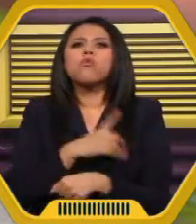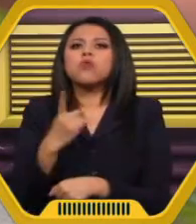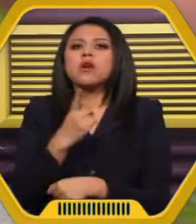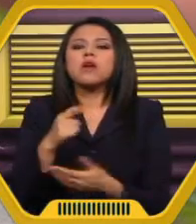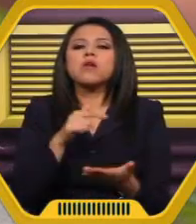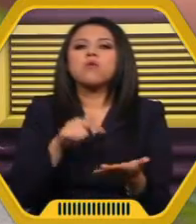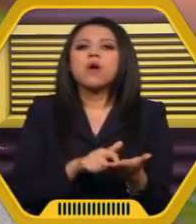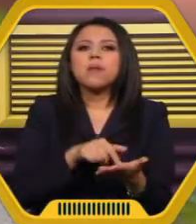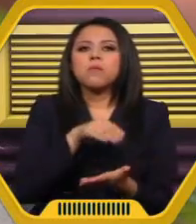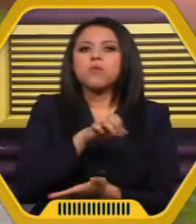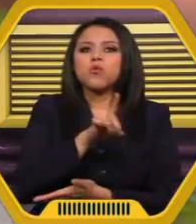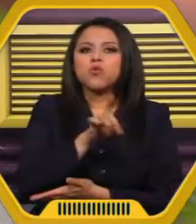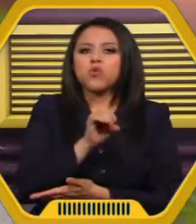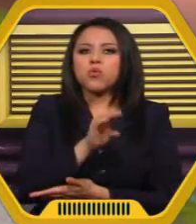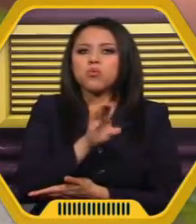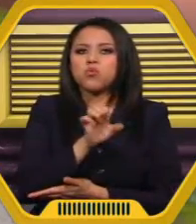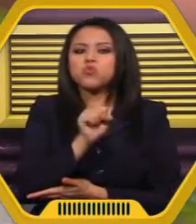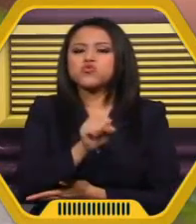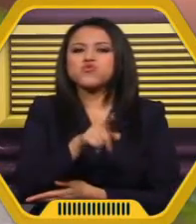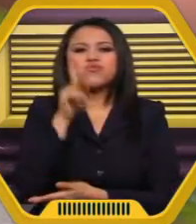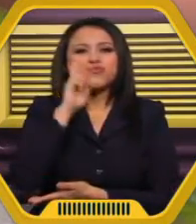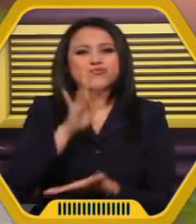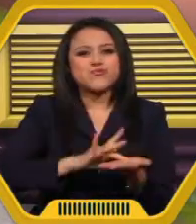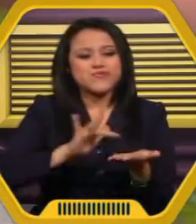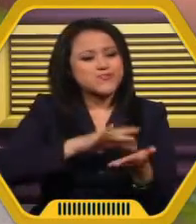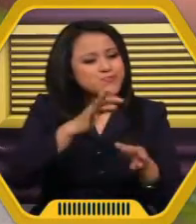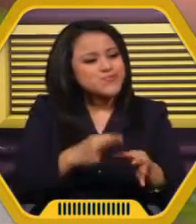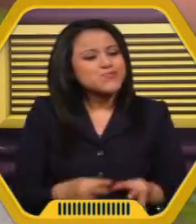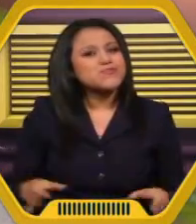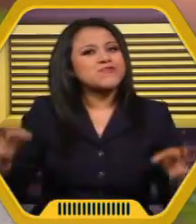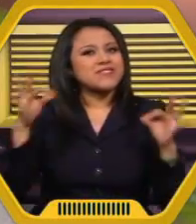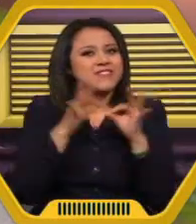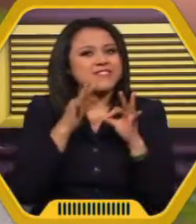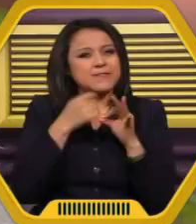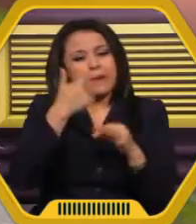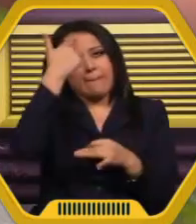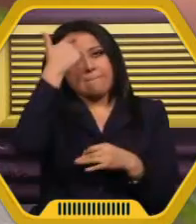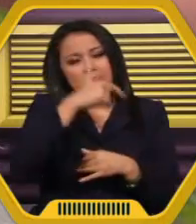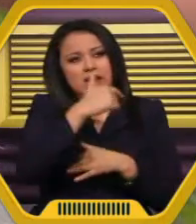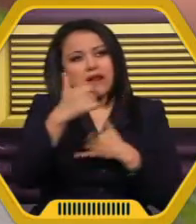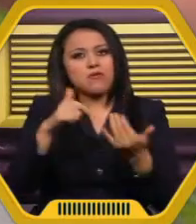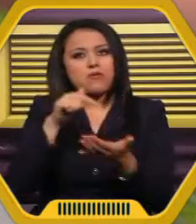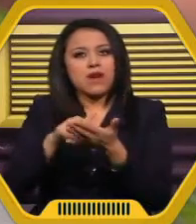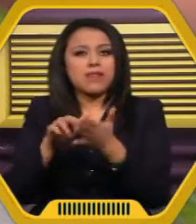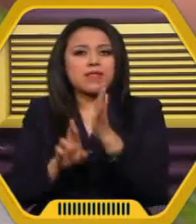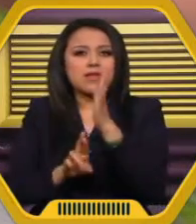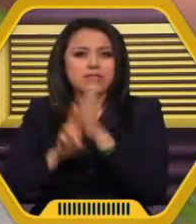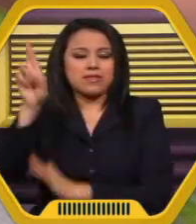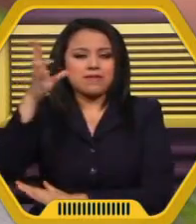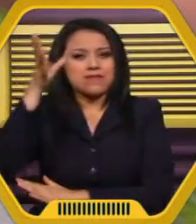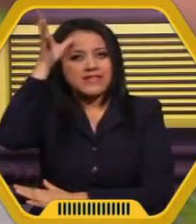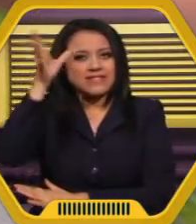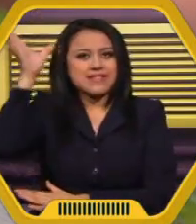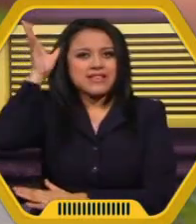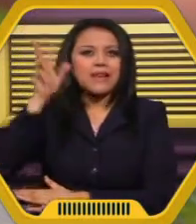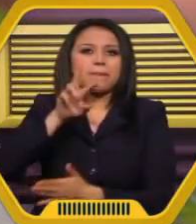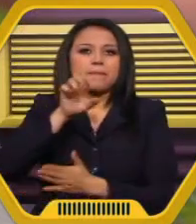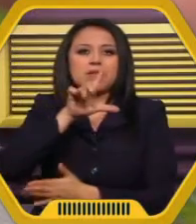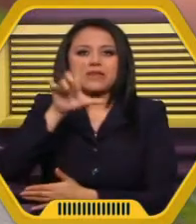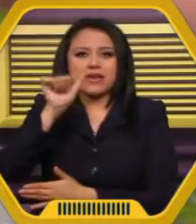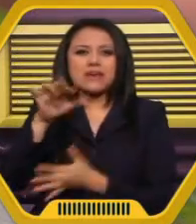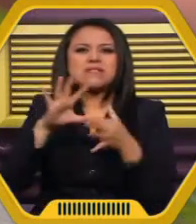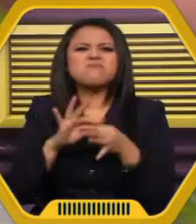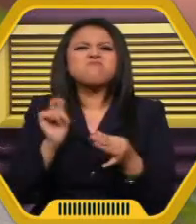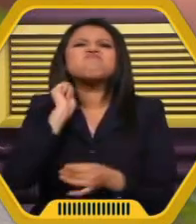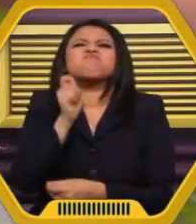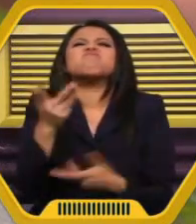Instituto Puff ya se sumó al juguetón con un donativo muy cómodo para toda la Estación Espacial TV Azteca Villa Juguetón. Ricardo Solabac,